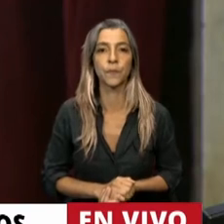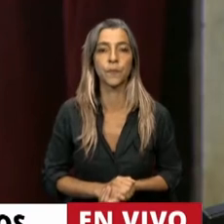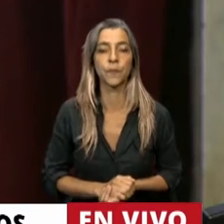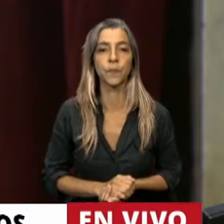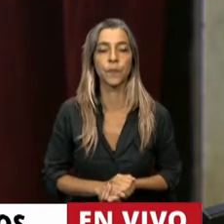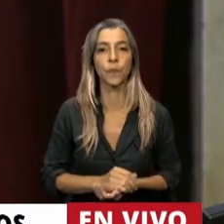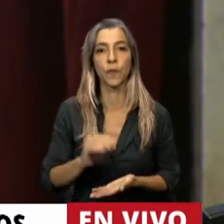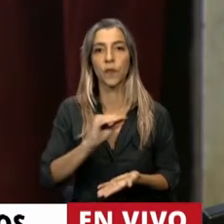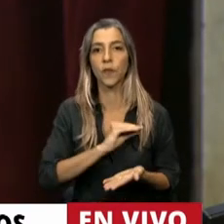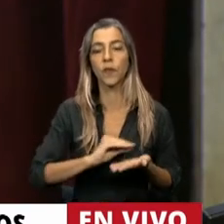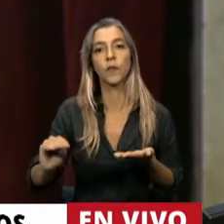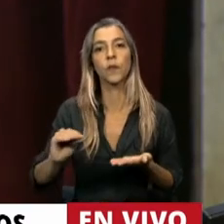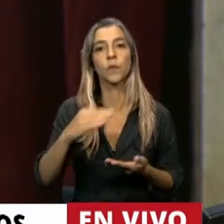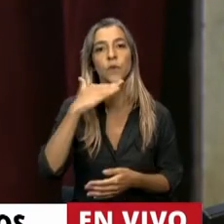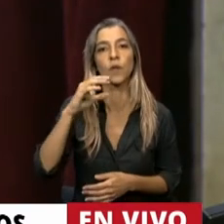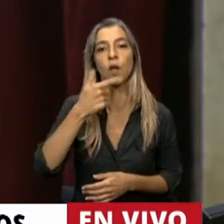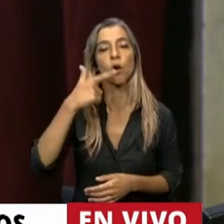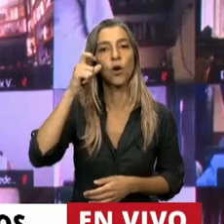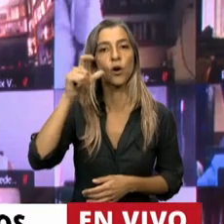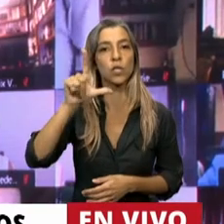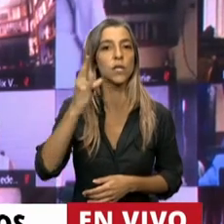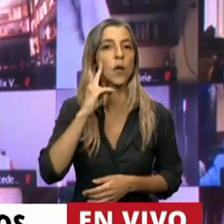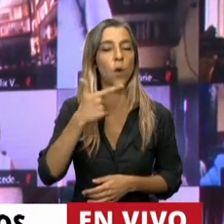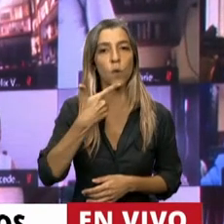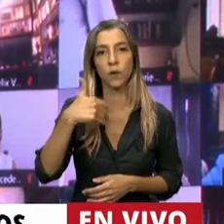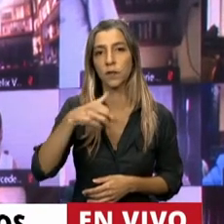diputado josé luis martiarena